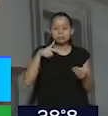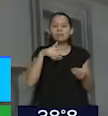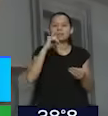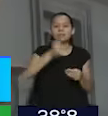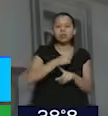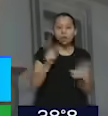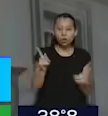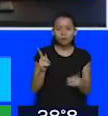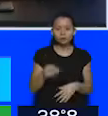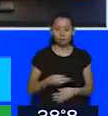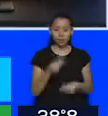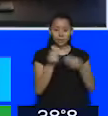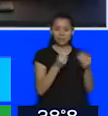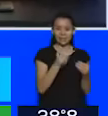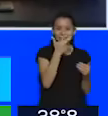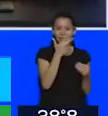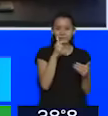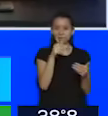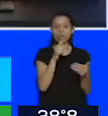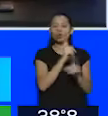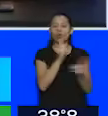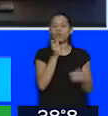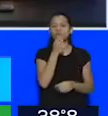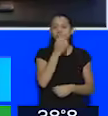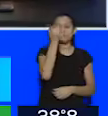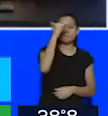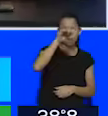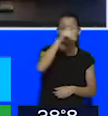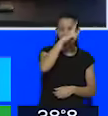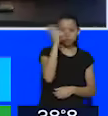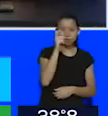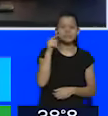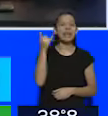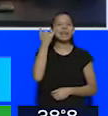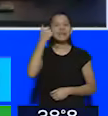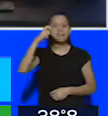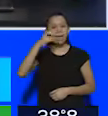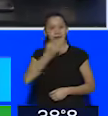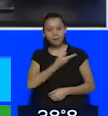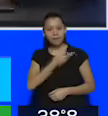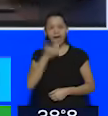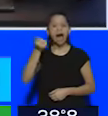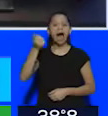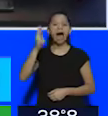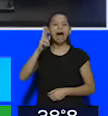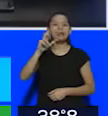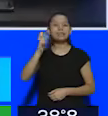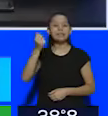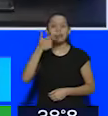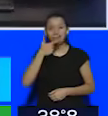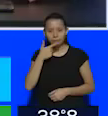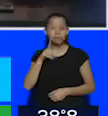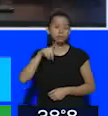dejarían afuera sí banco nación ipf y arsat y después si quieren un sistema de doble